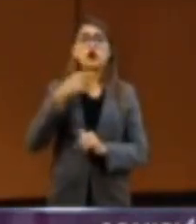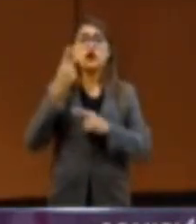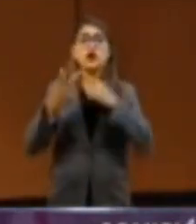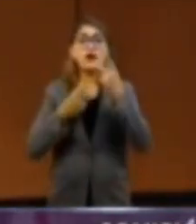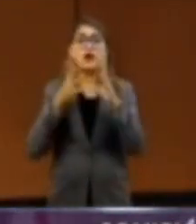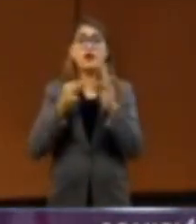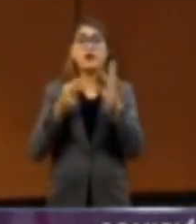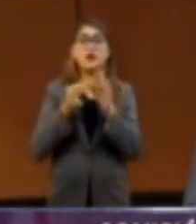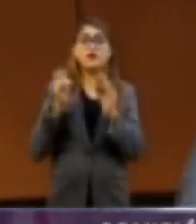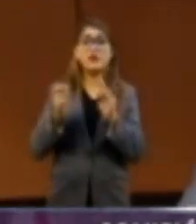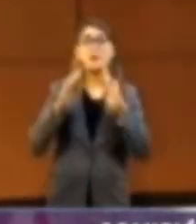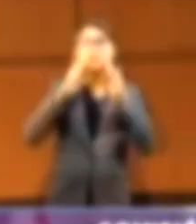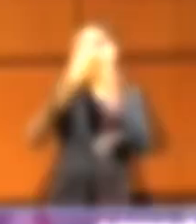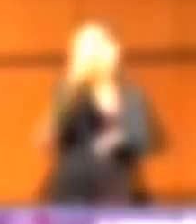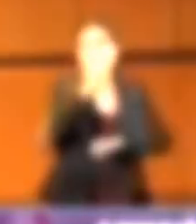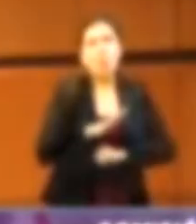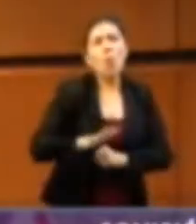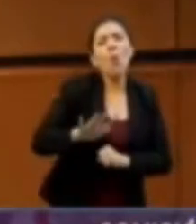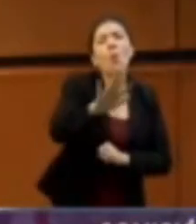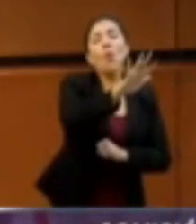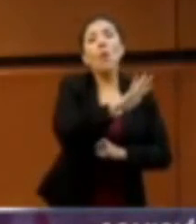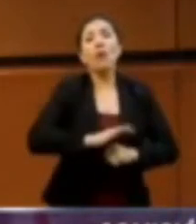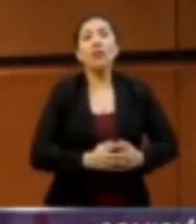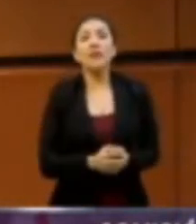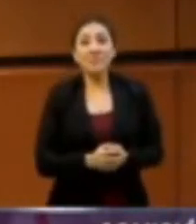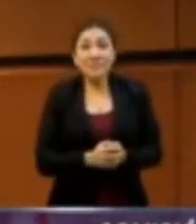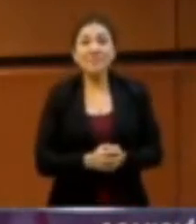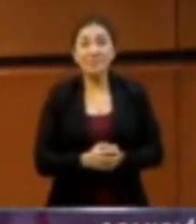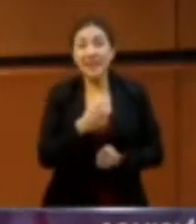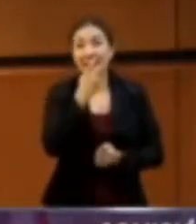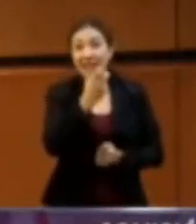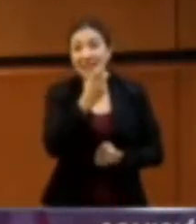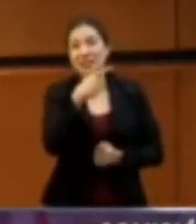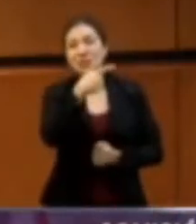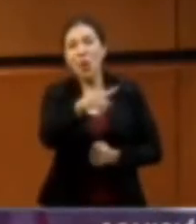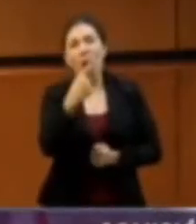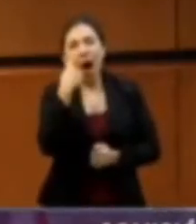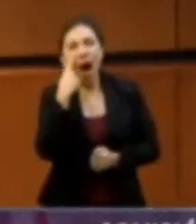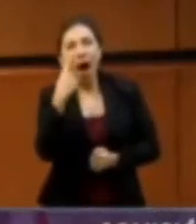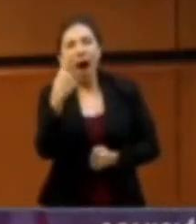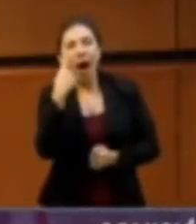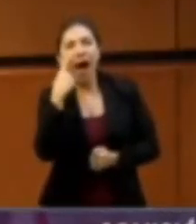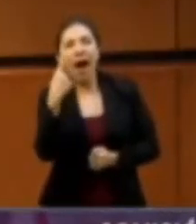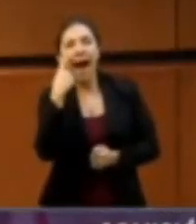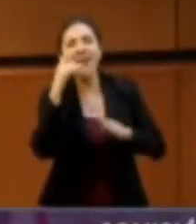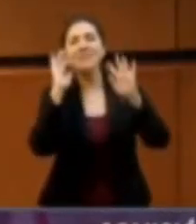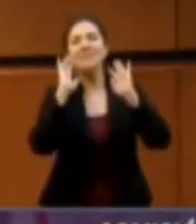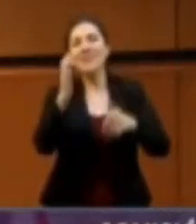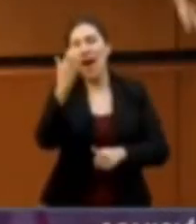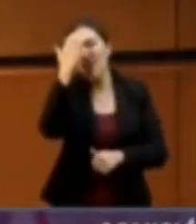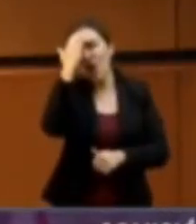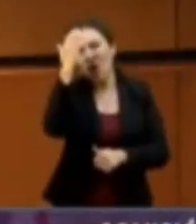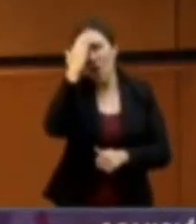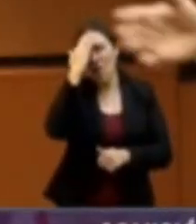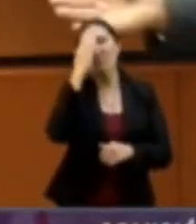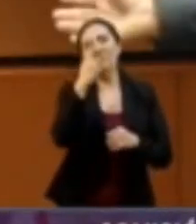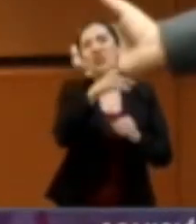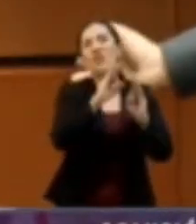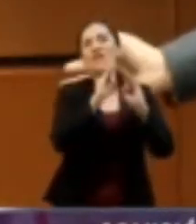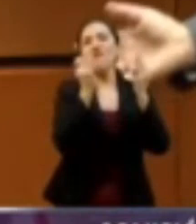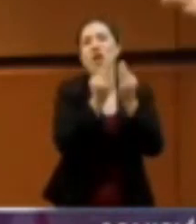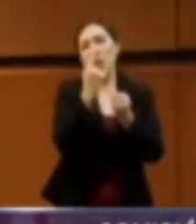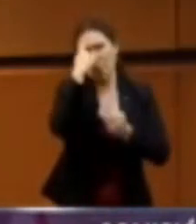cártel de Andy. Es cuanto, gracias. Ese modus operandi de darle a las